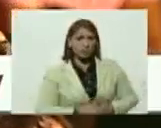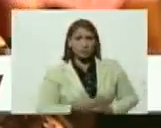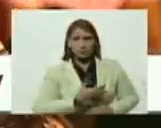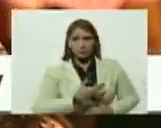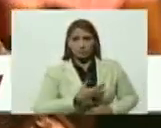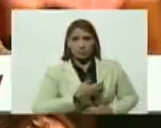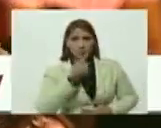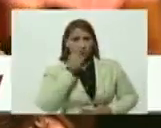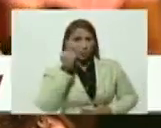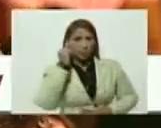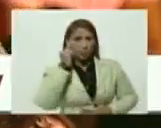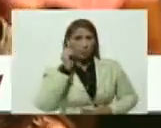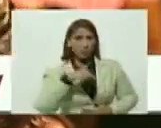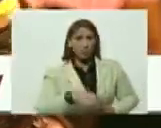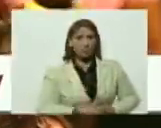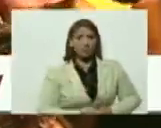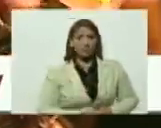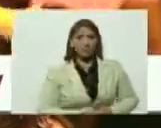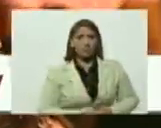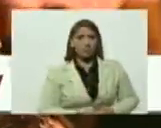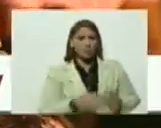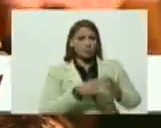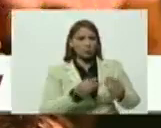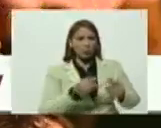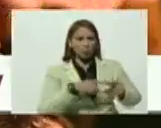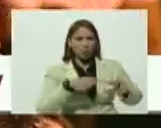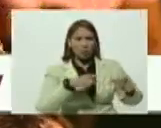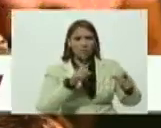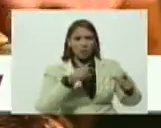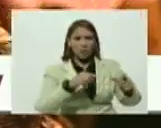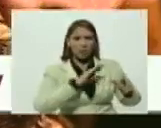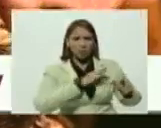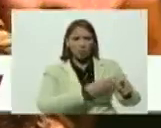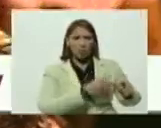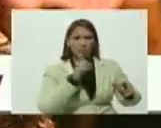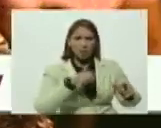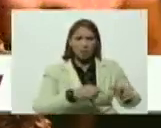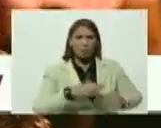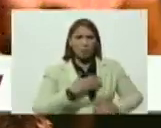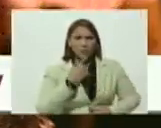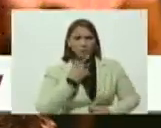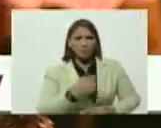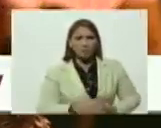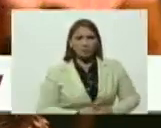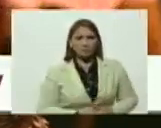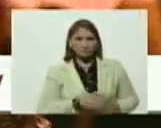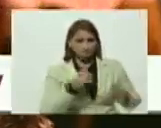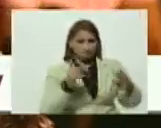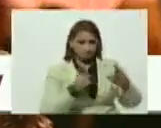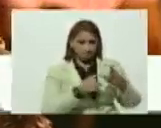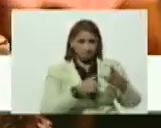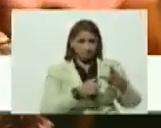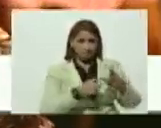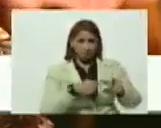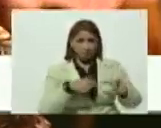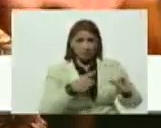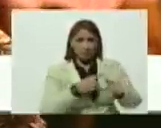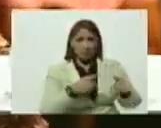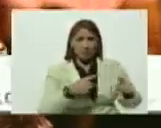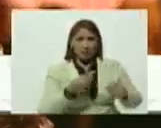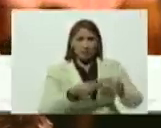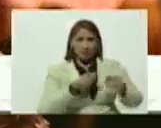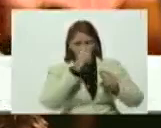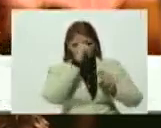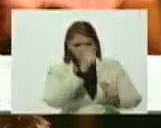alcaldías y a las gobernaciones, sino también en todos los espacios de poder. También, presidente, quiero aprovechar el espacio para que le hagamos